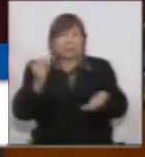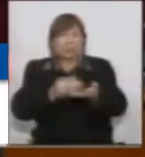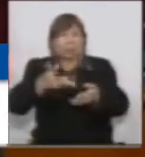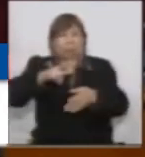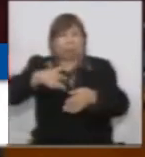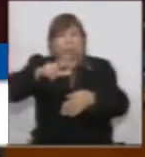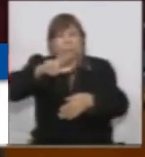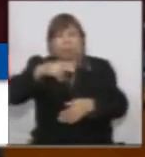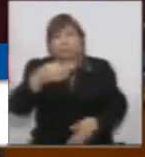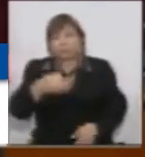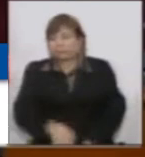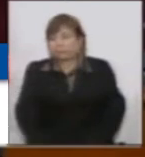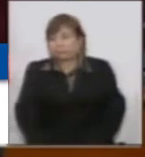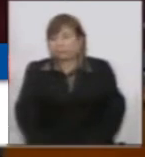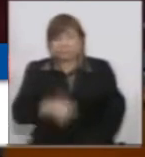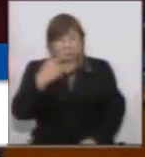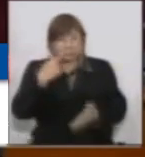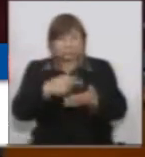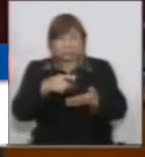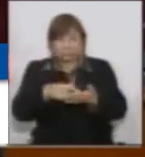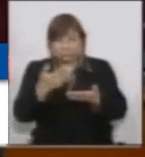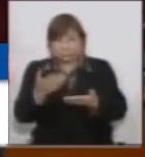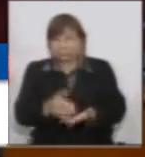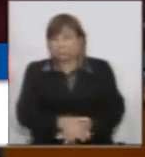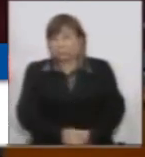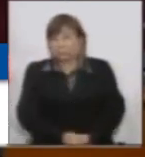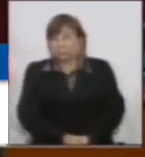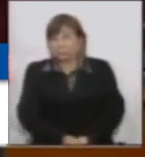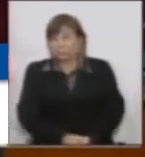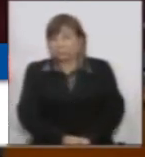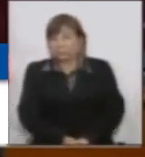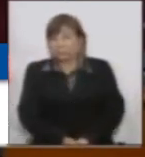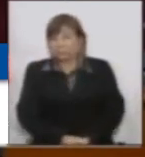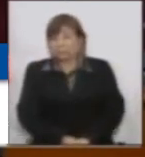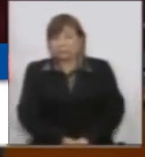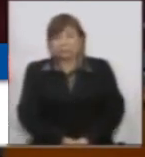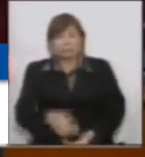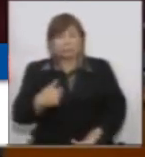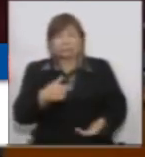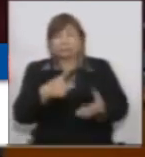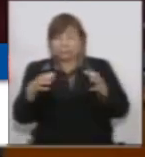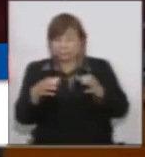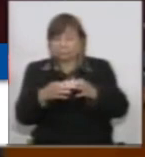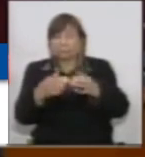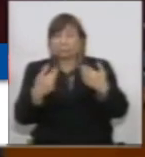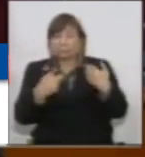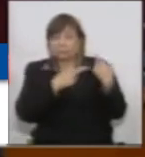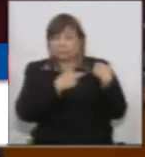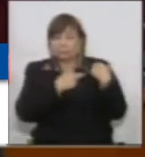precio real. Está observada por el Ejecutivo y nosotros como Congreso tenemos la